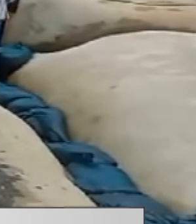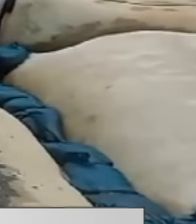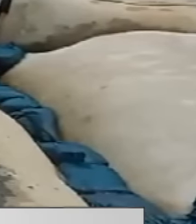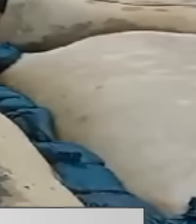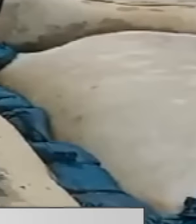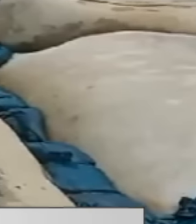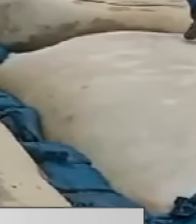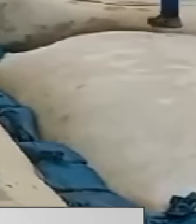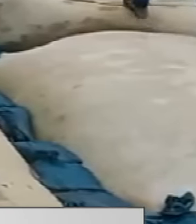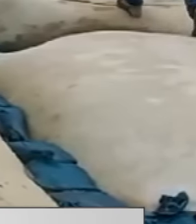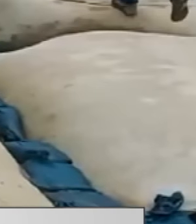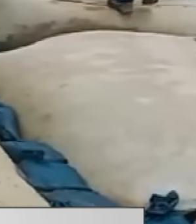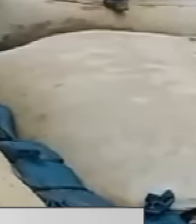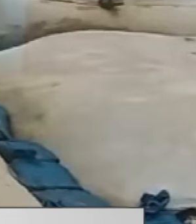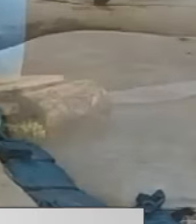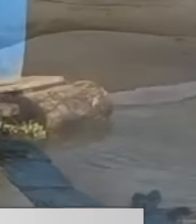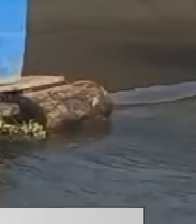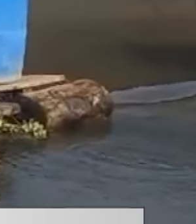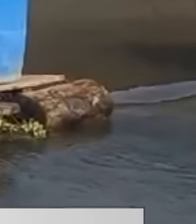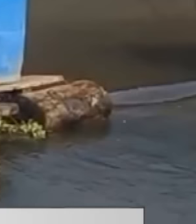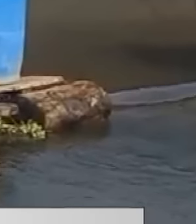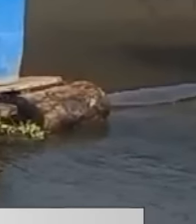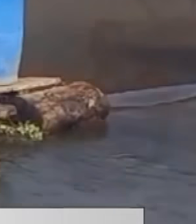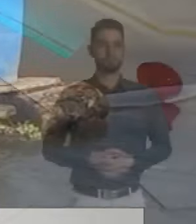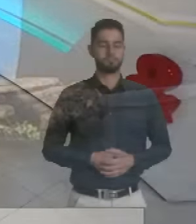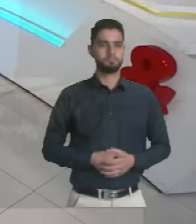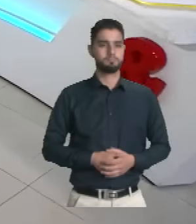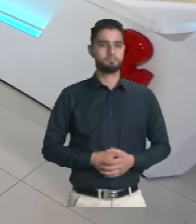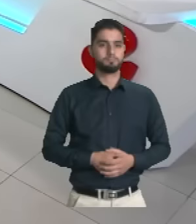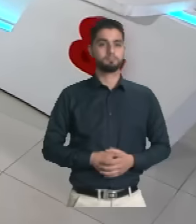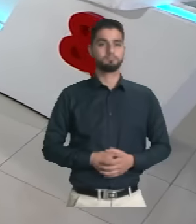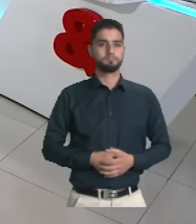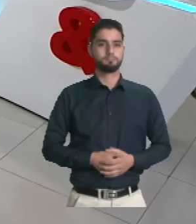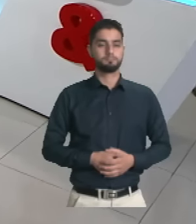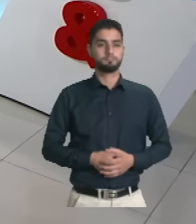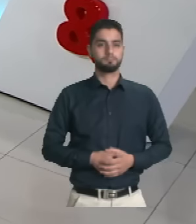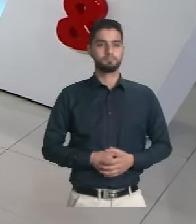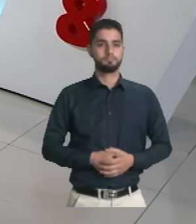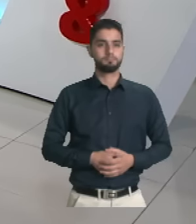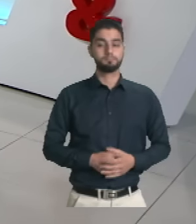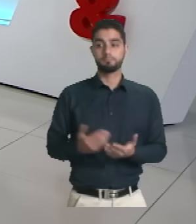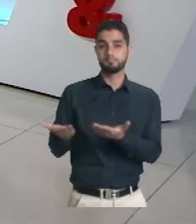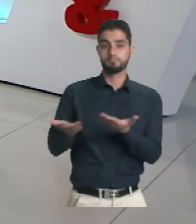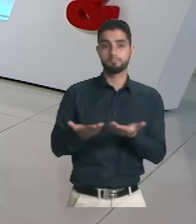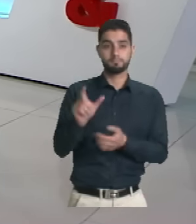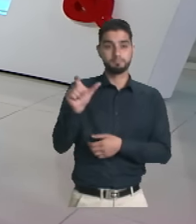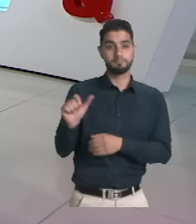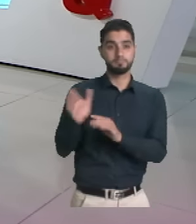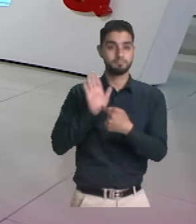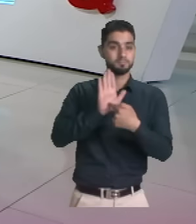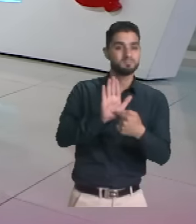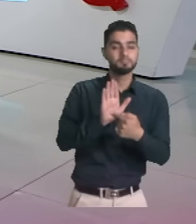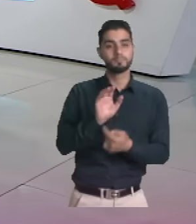esta zona del país, golpeada por las constantes inundaciones. Con Luisa Tobo.